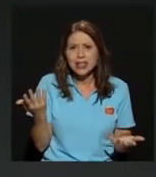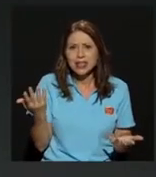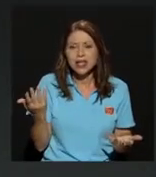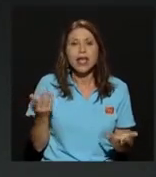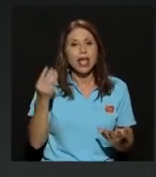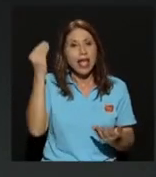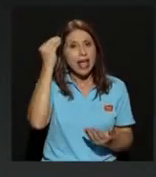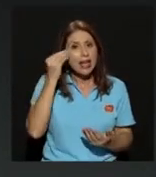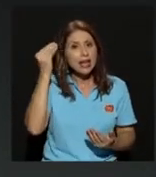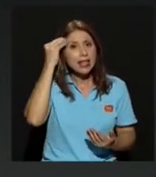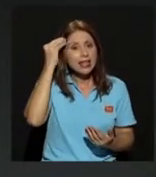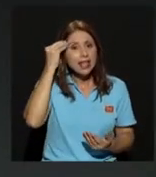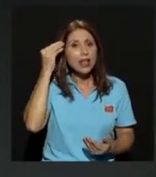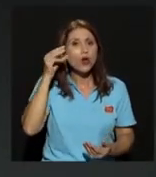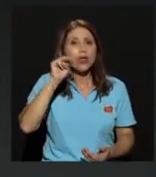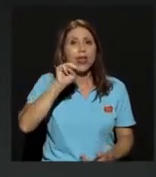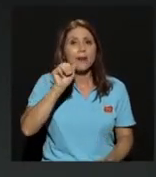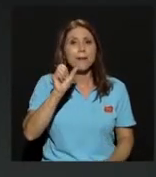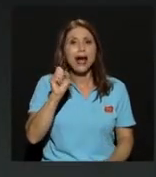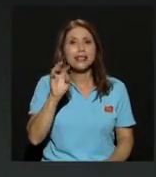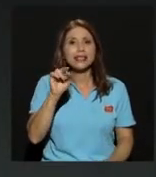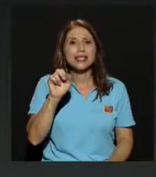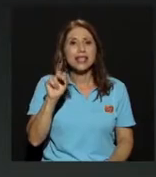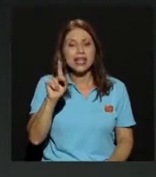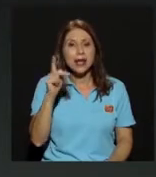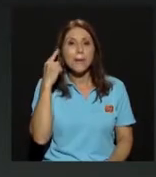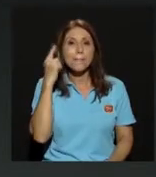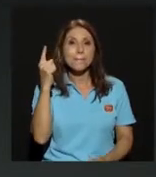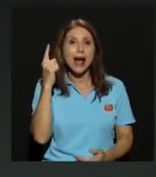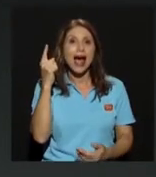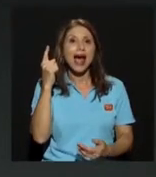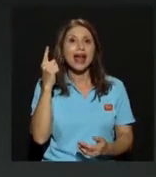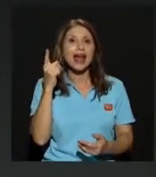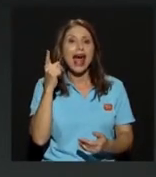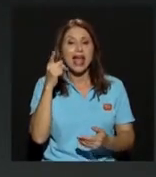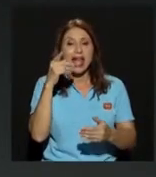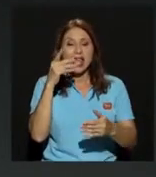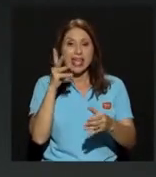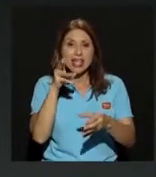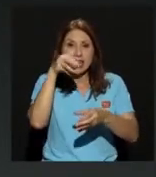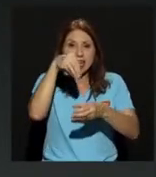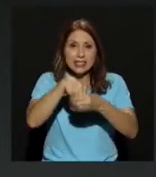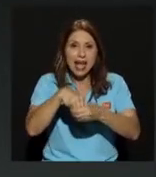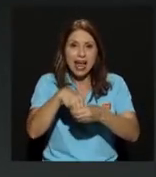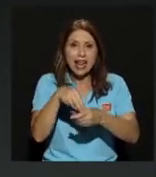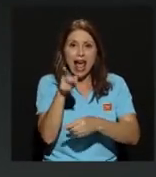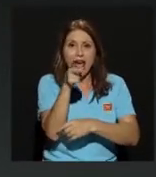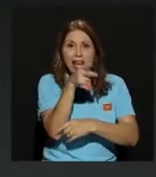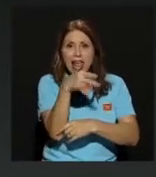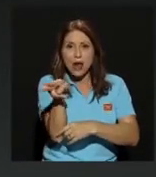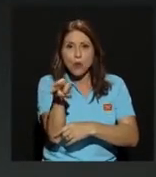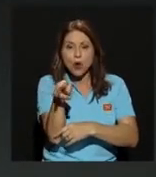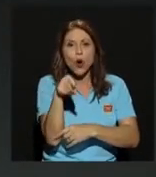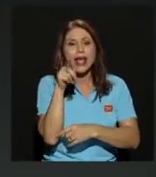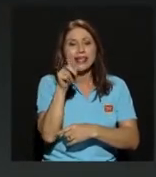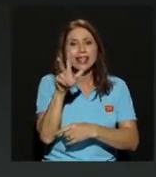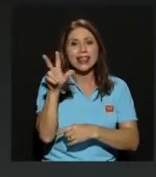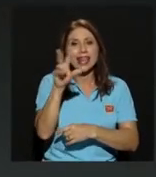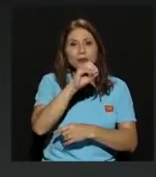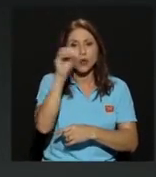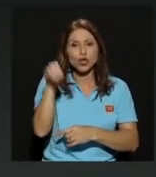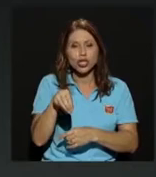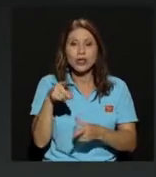criterio de más freak para ingresar al euro es del 3% de manera que ese